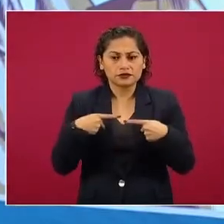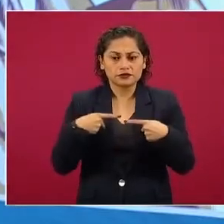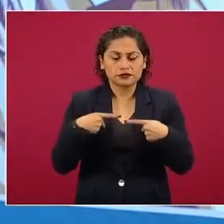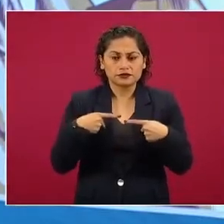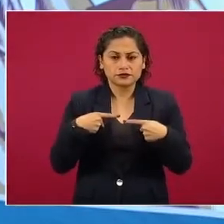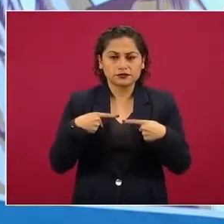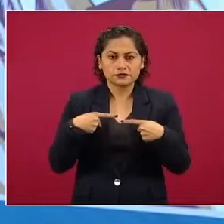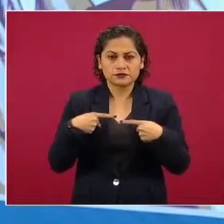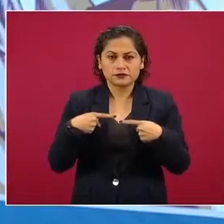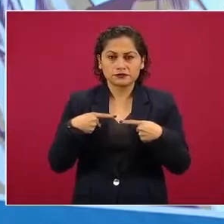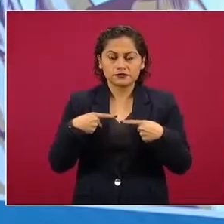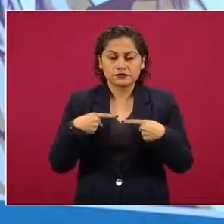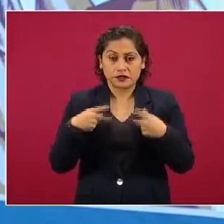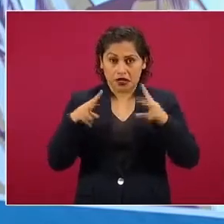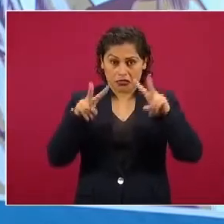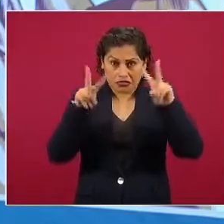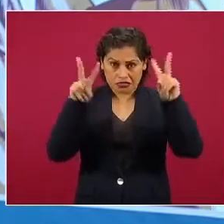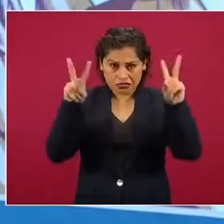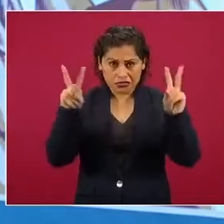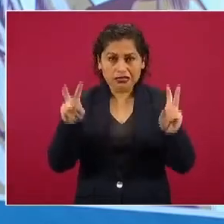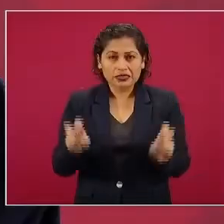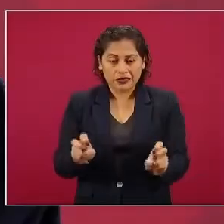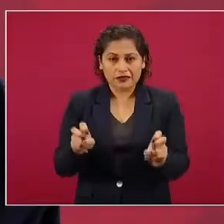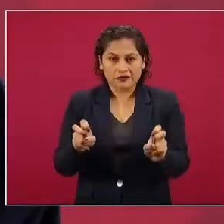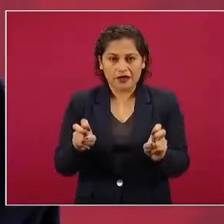en lo académico